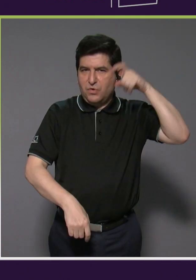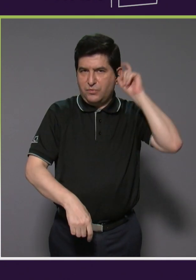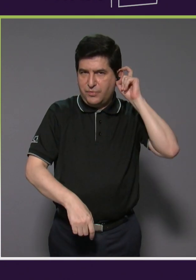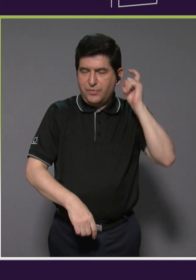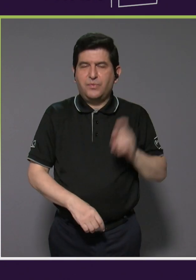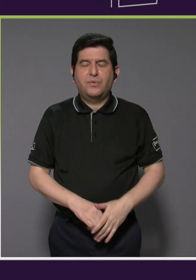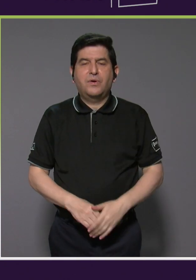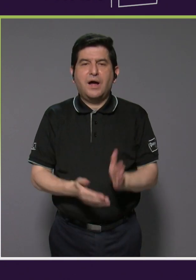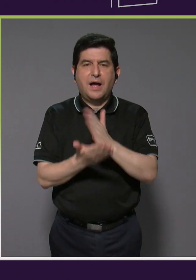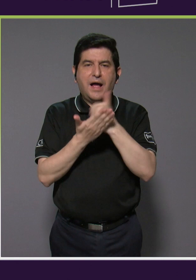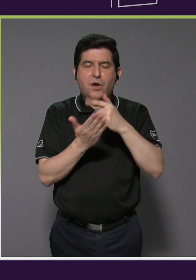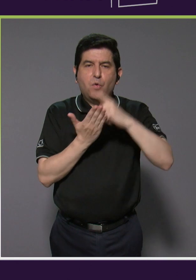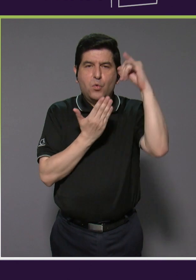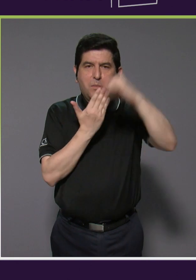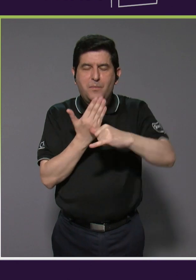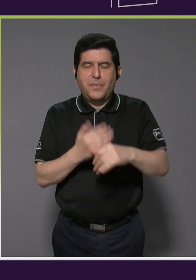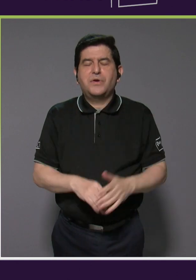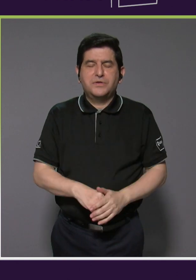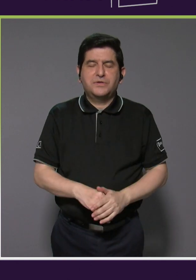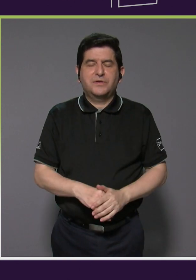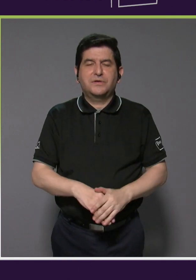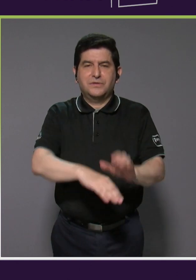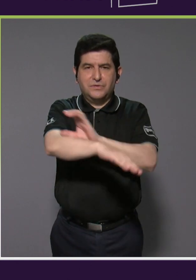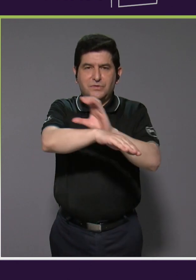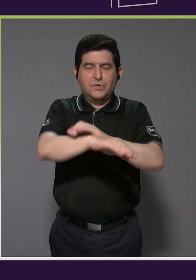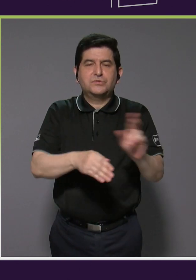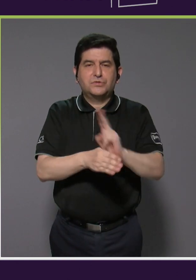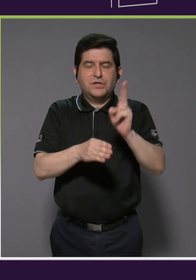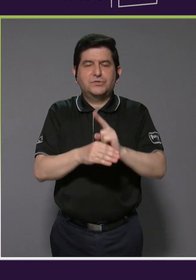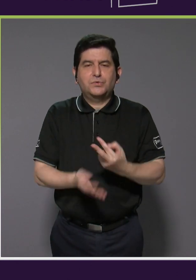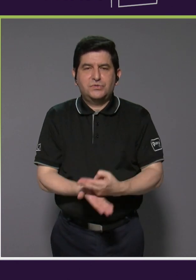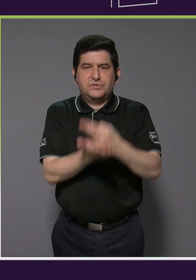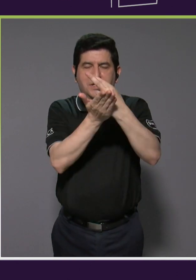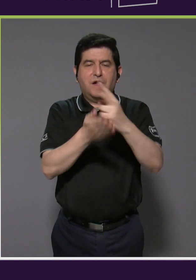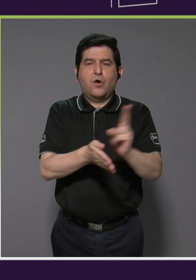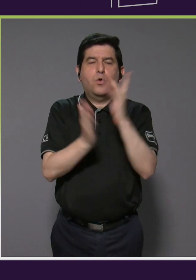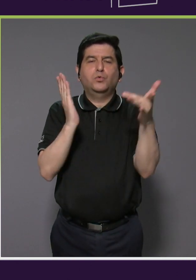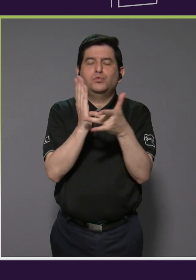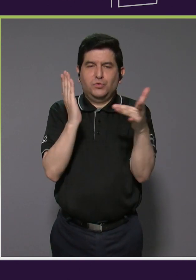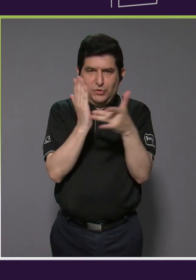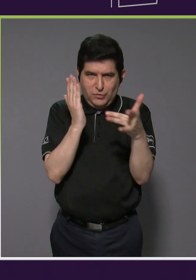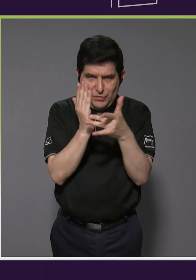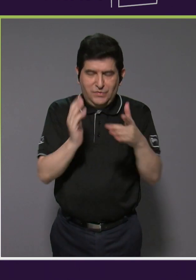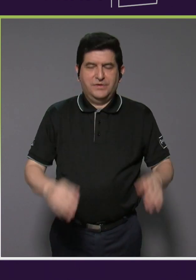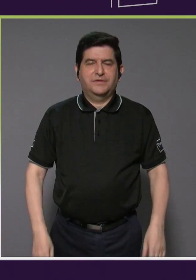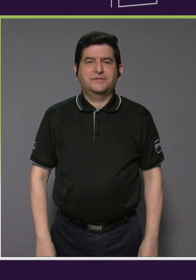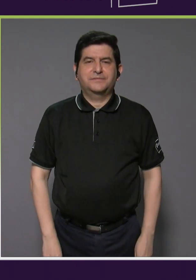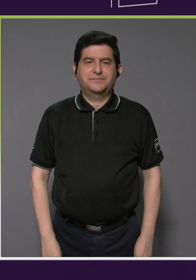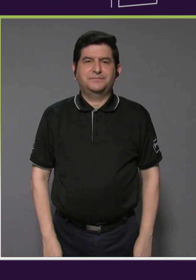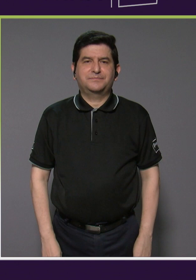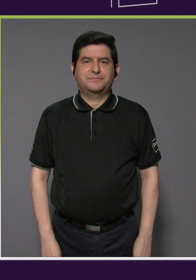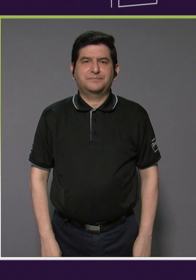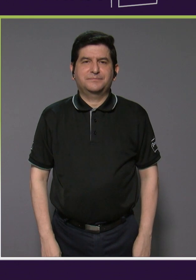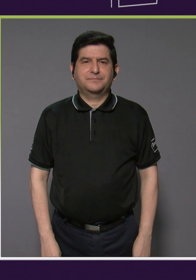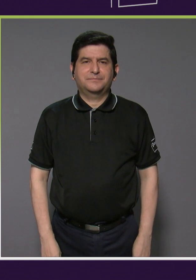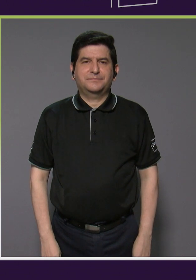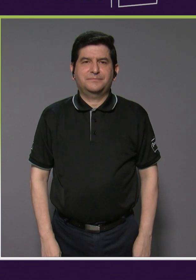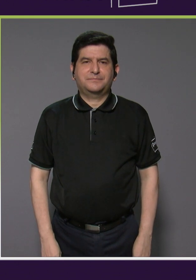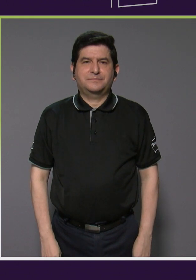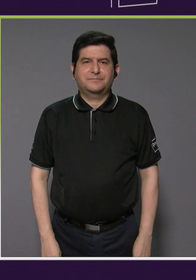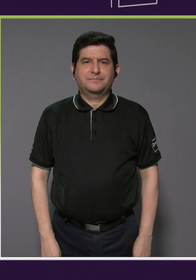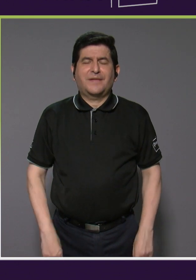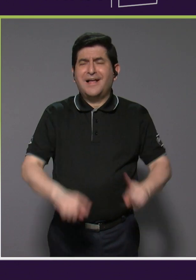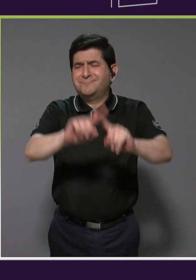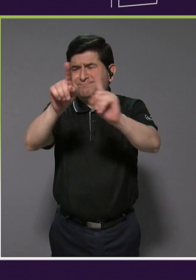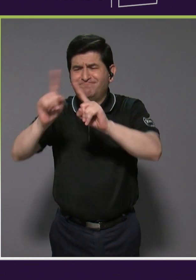algunos softwares que se utilizan también en rehabilitación o para el uso de las tecnologías y